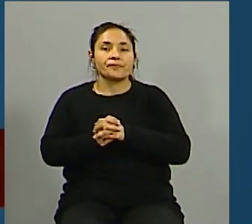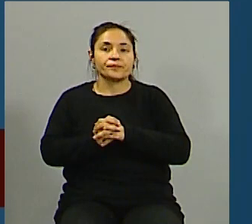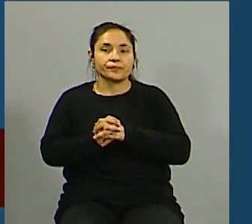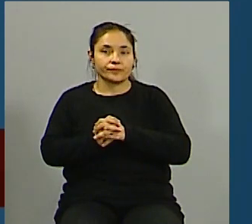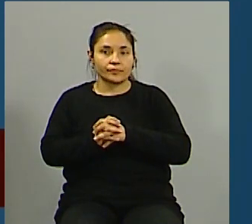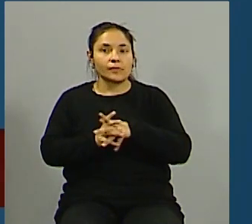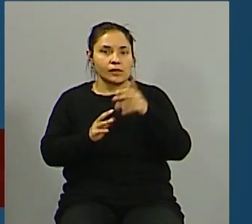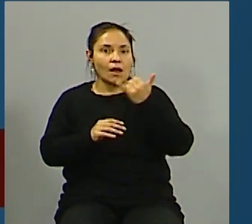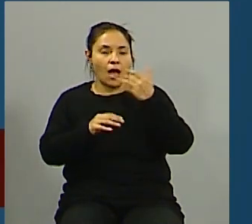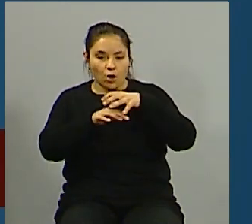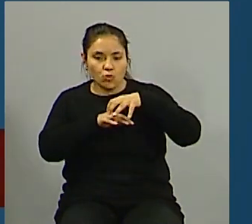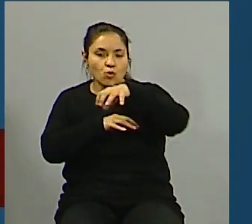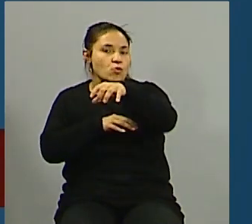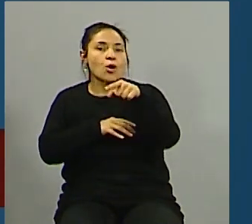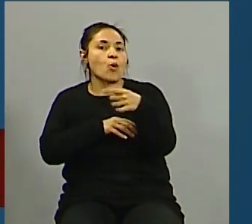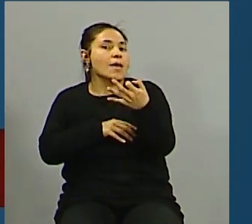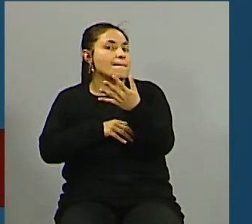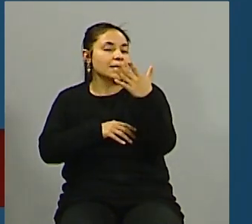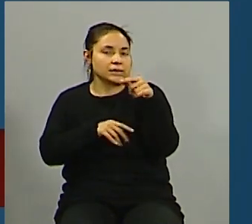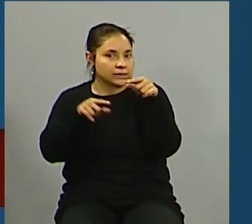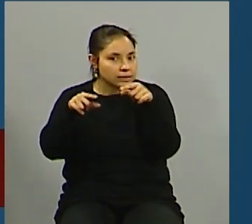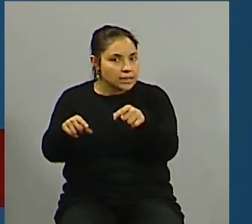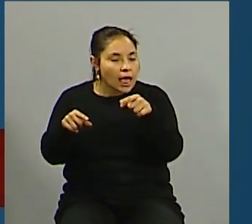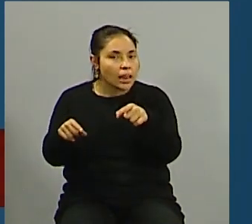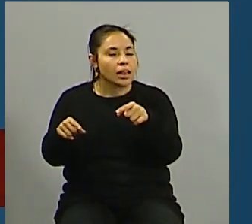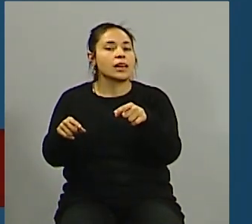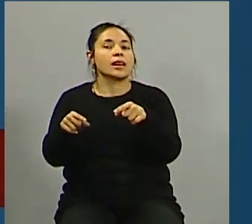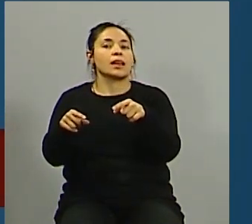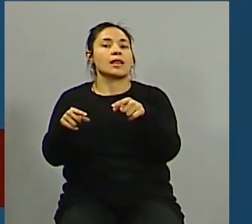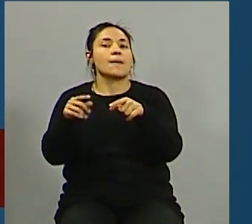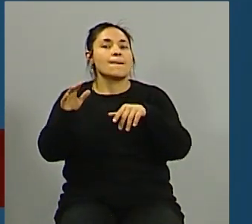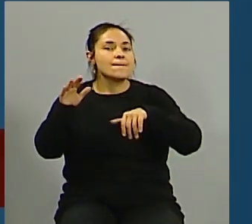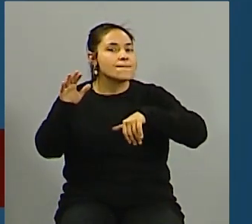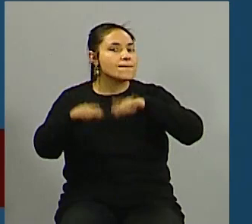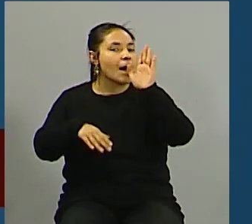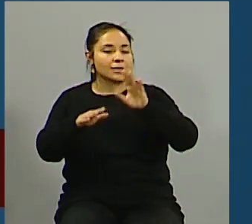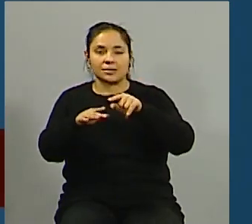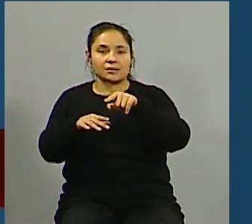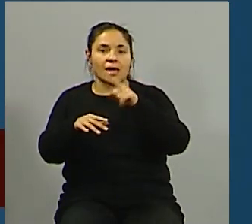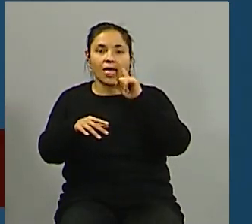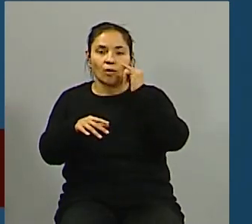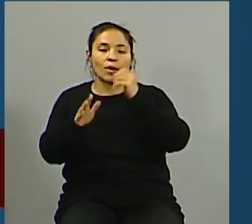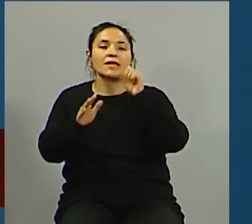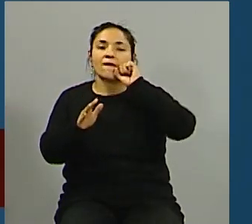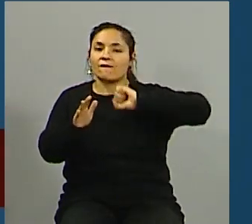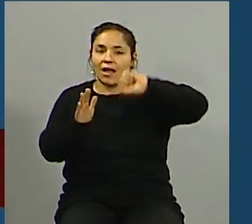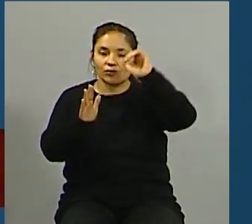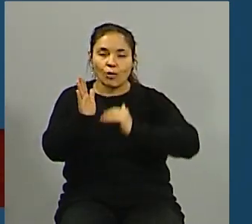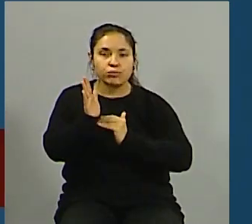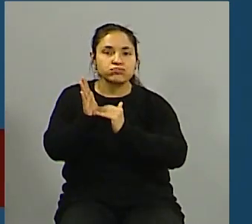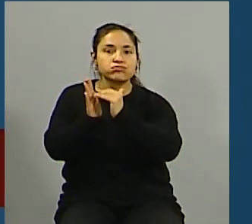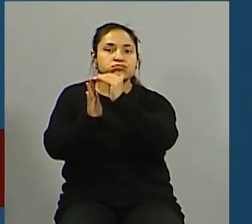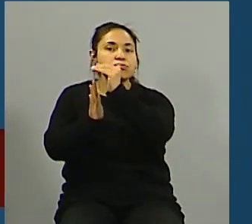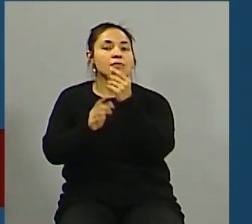un rubro particular que es uno de los que más ha venido marcando el ritmo de la inflación, que tiene que